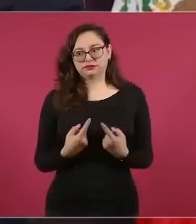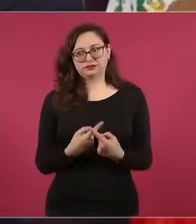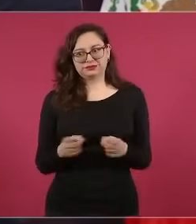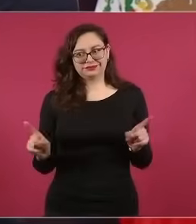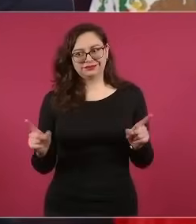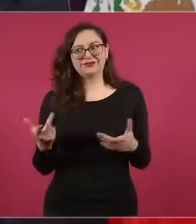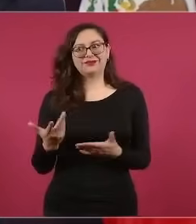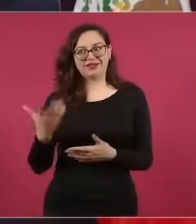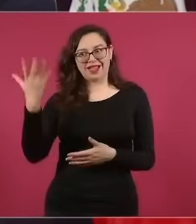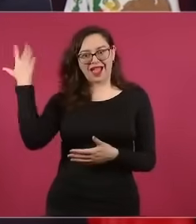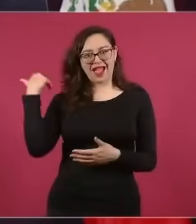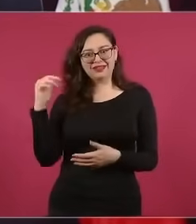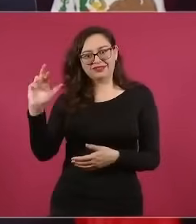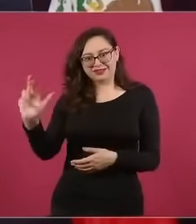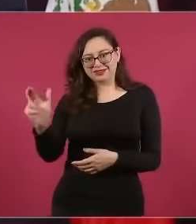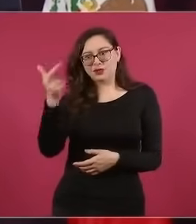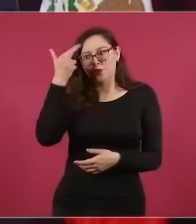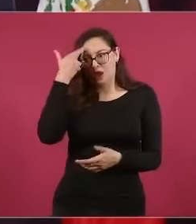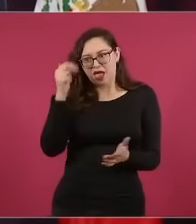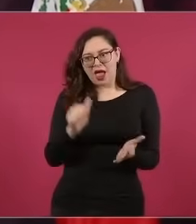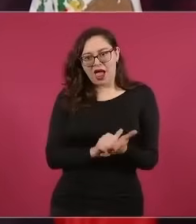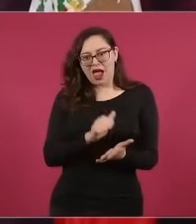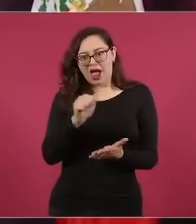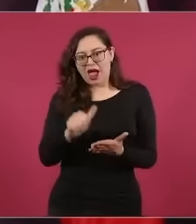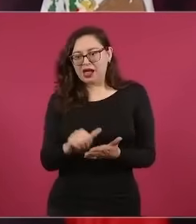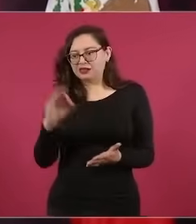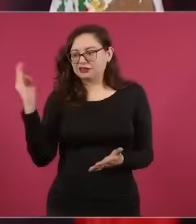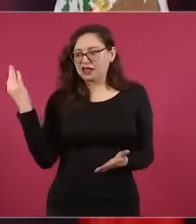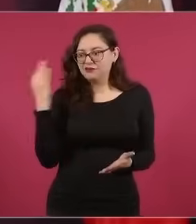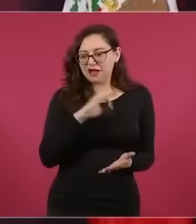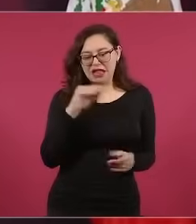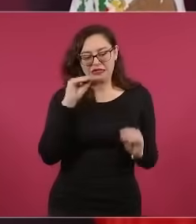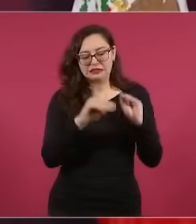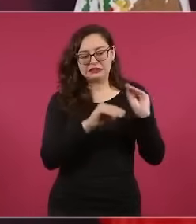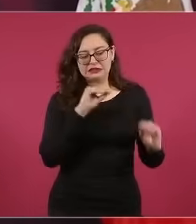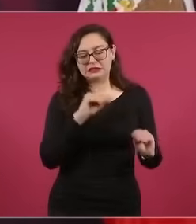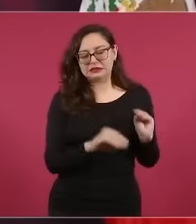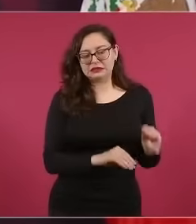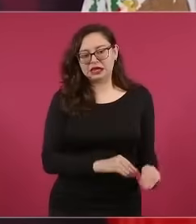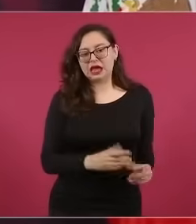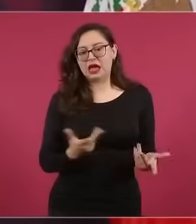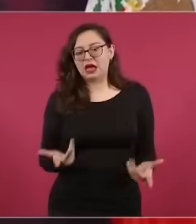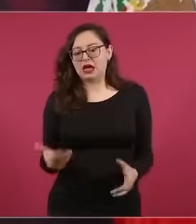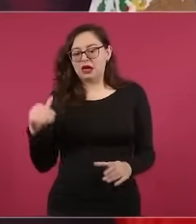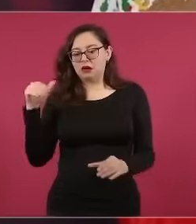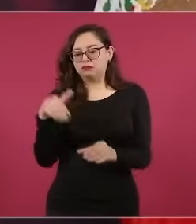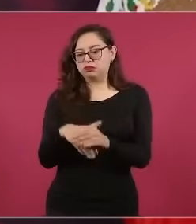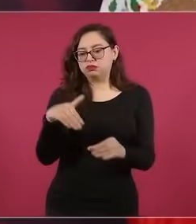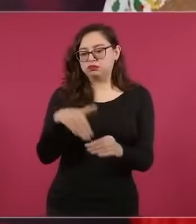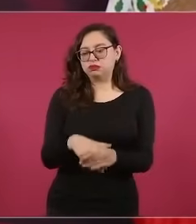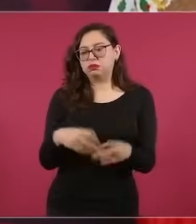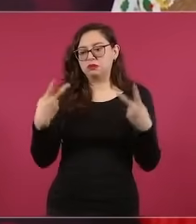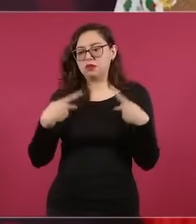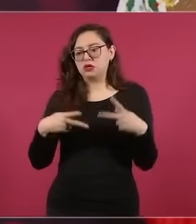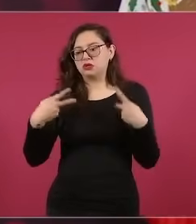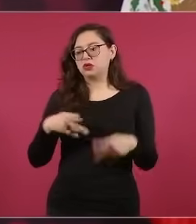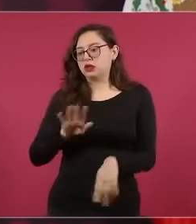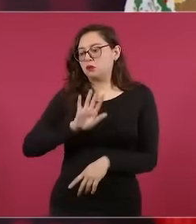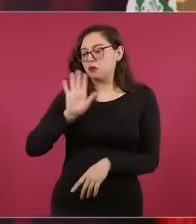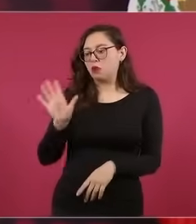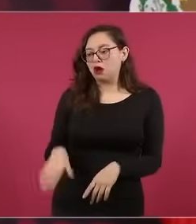falsificaban las actas, rellenaban las urnas, votaban a los muertos.